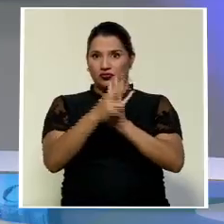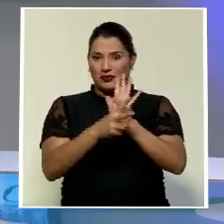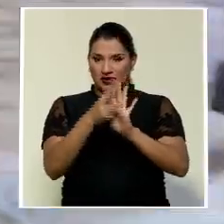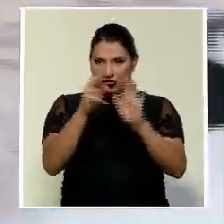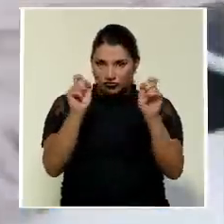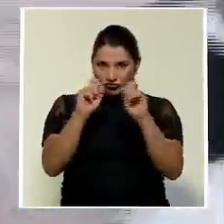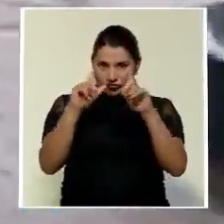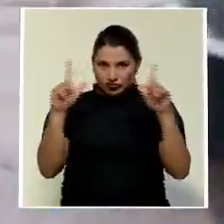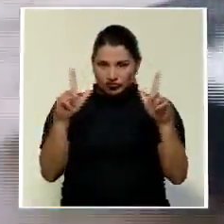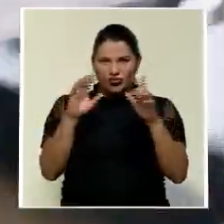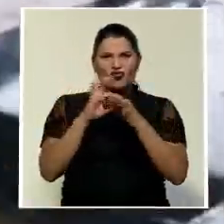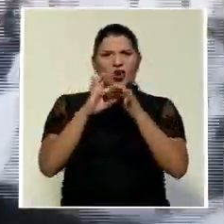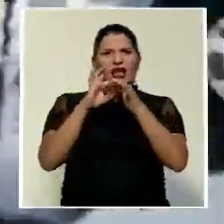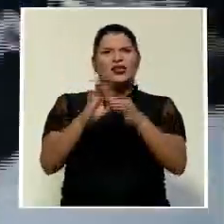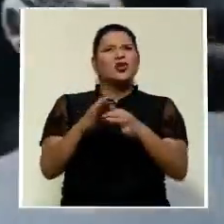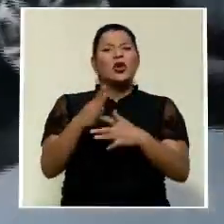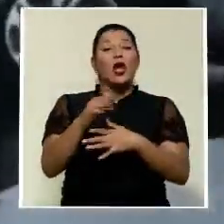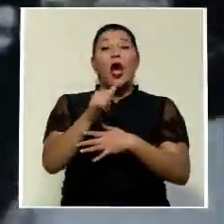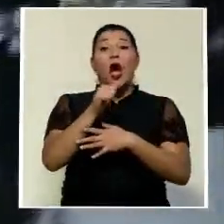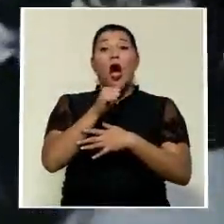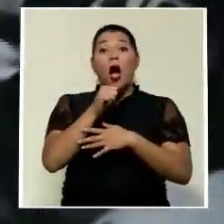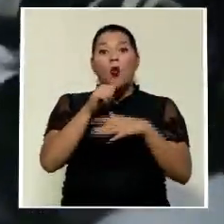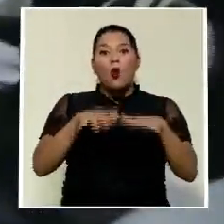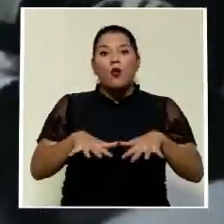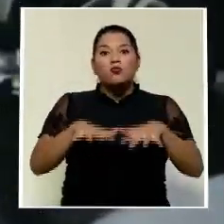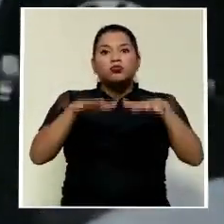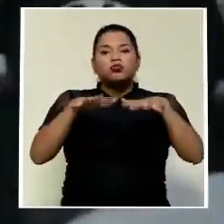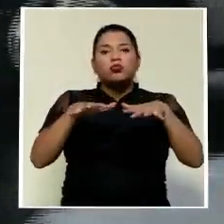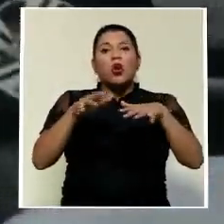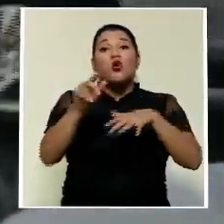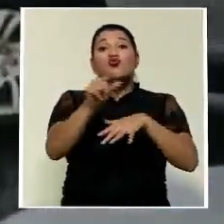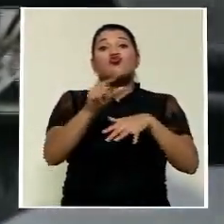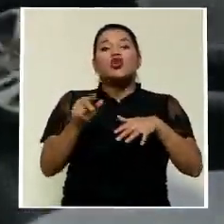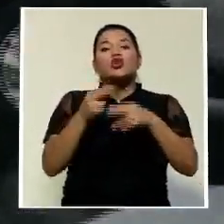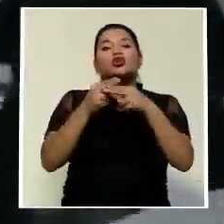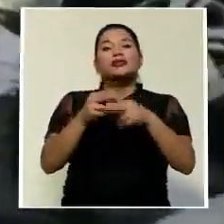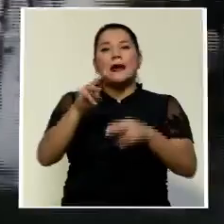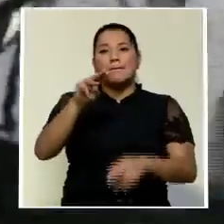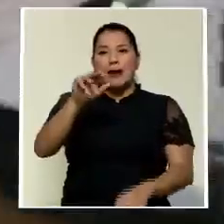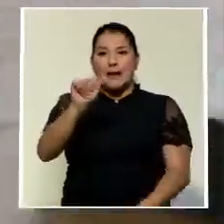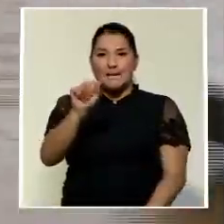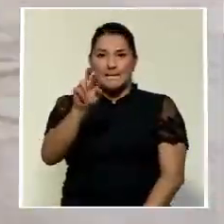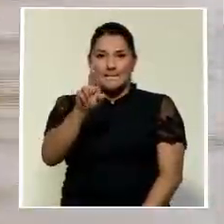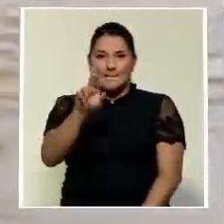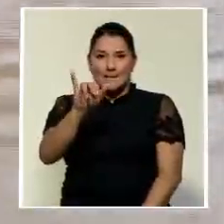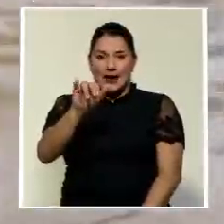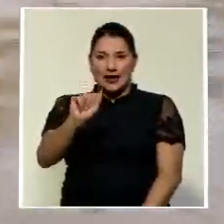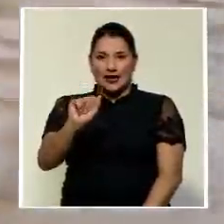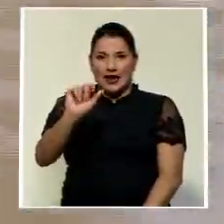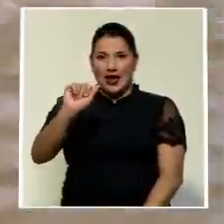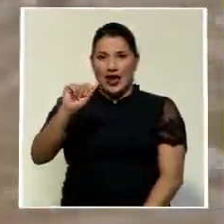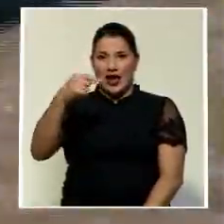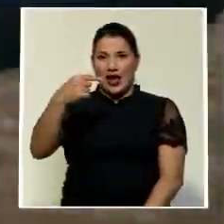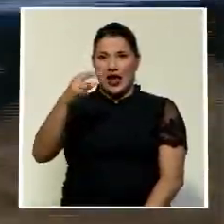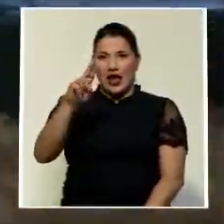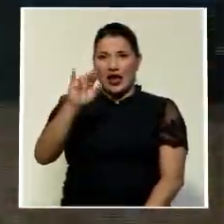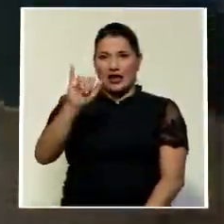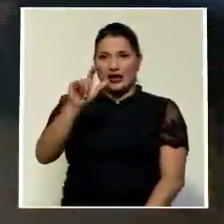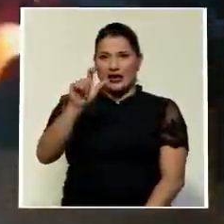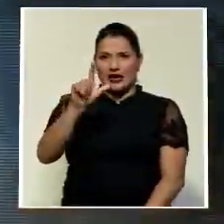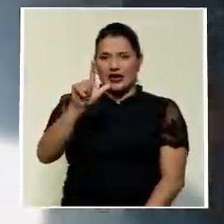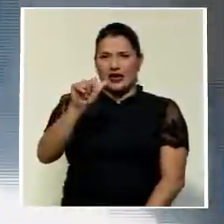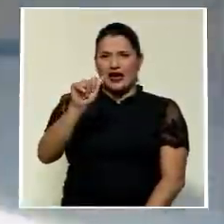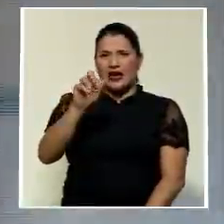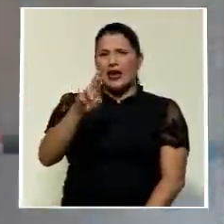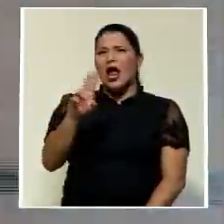impresionantes del desbordamiento del río María Aguilar. Estas imágenes corresponden a la zona de Curridabat,